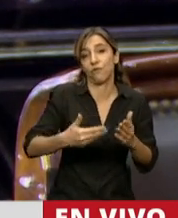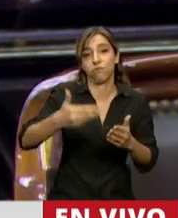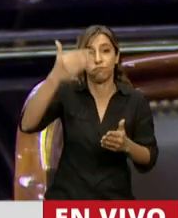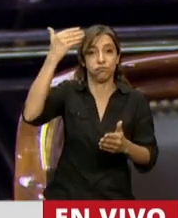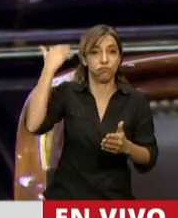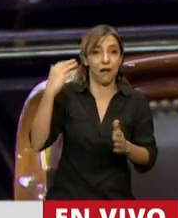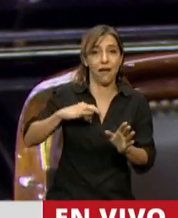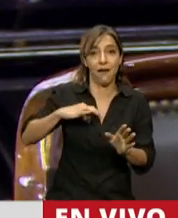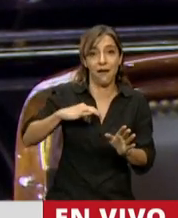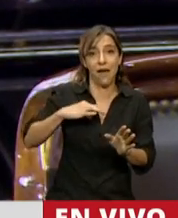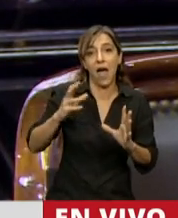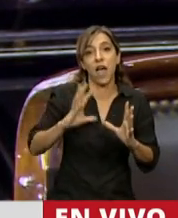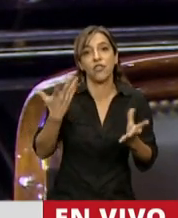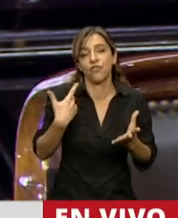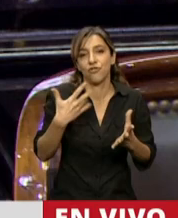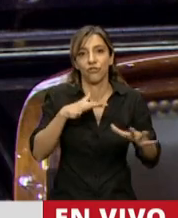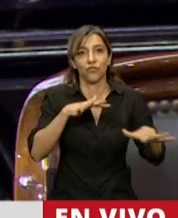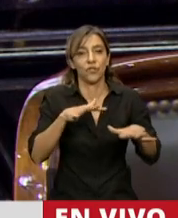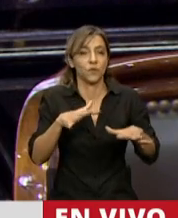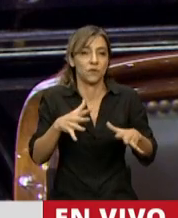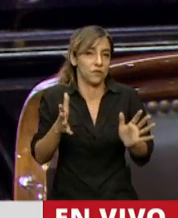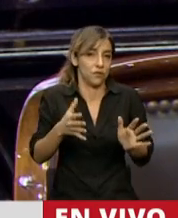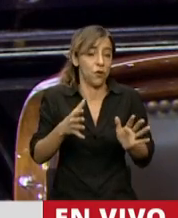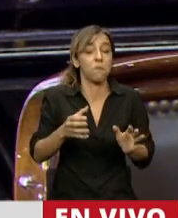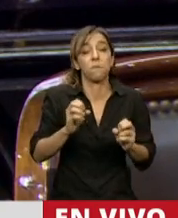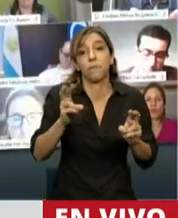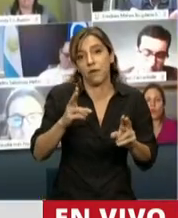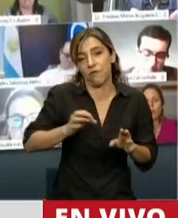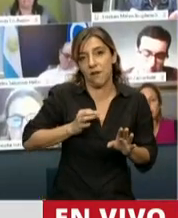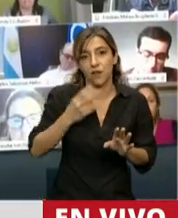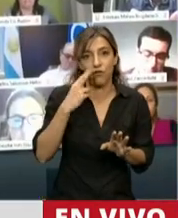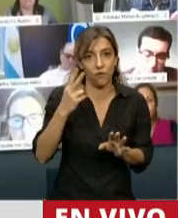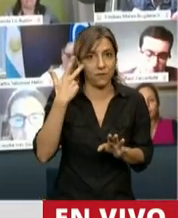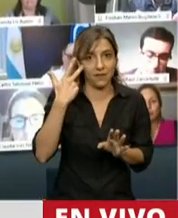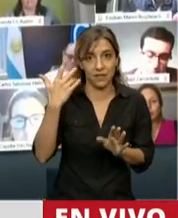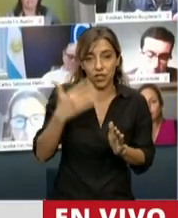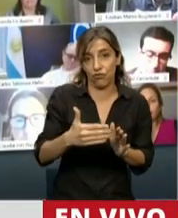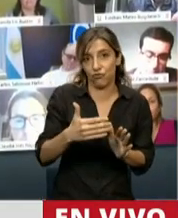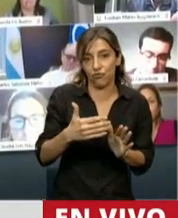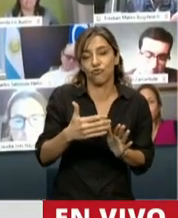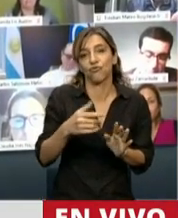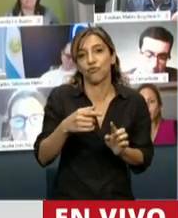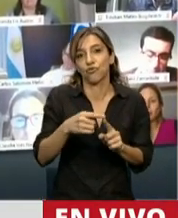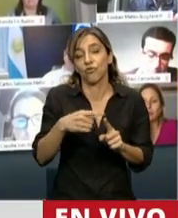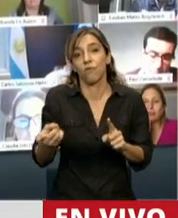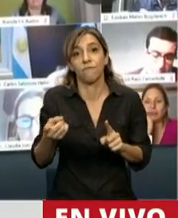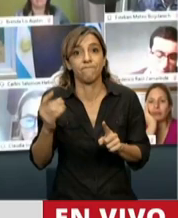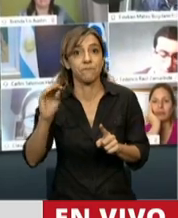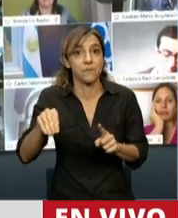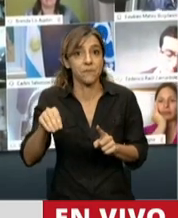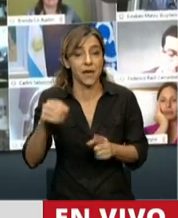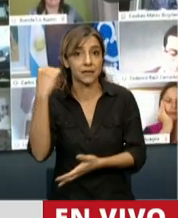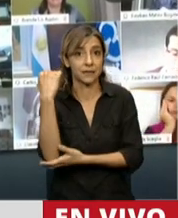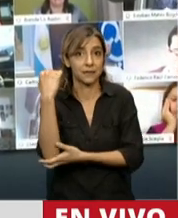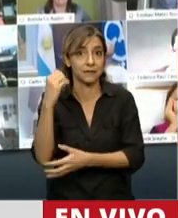sufre, por lo menos con mucha fuerza, desde abril de 2018. Y una crisis impredecible, producto del